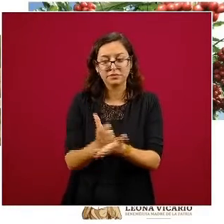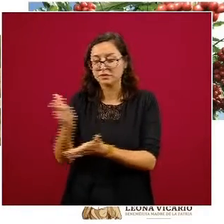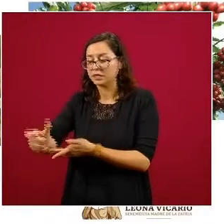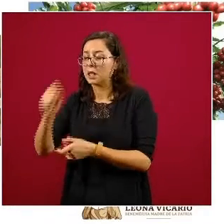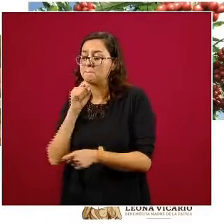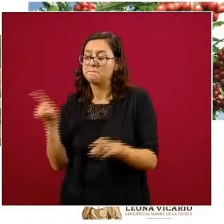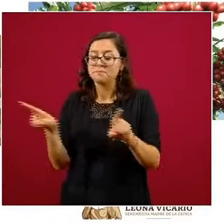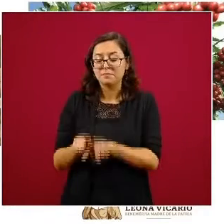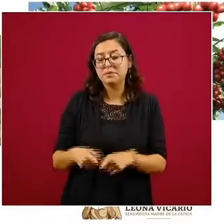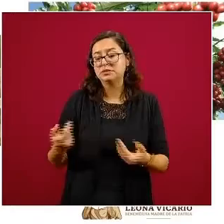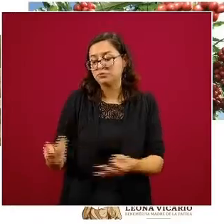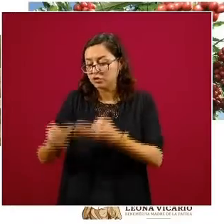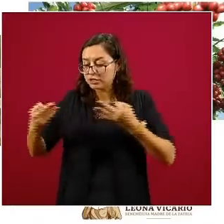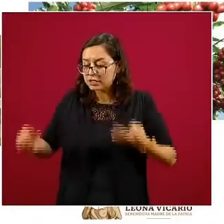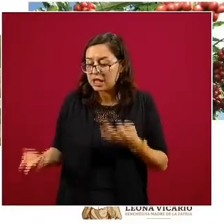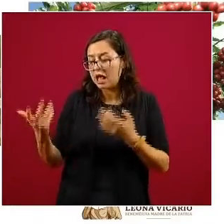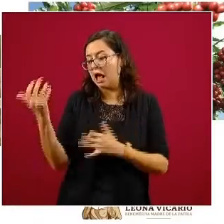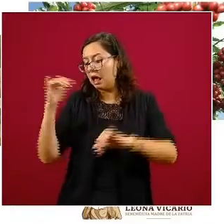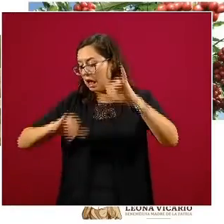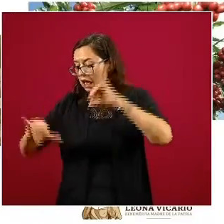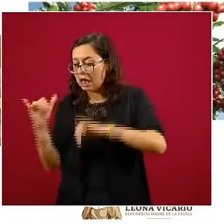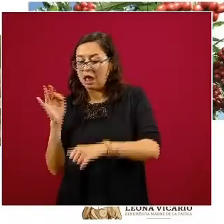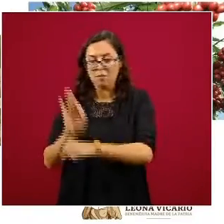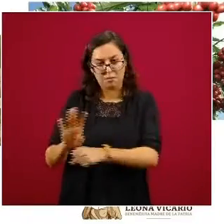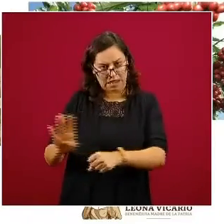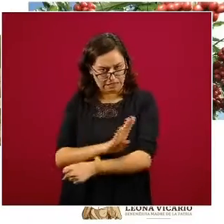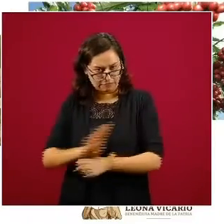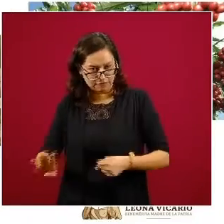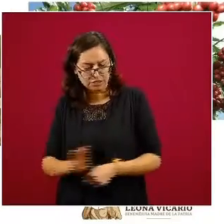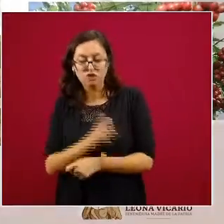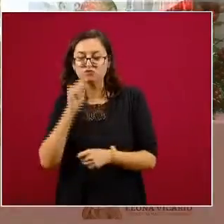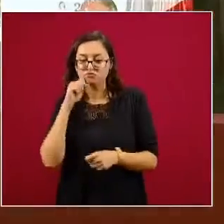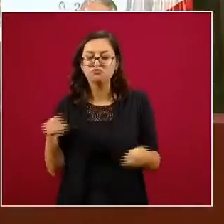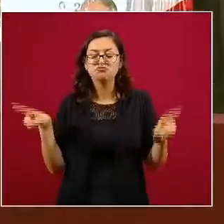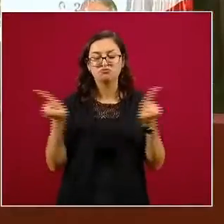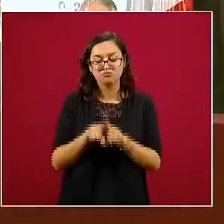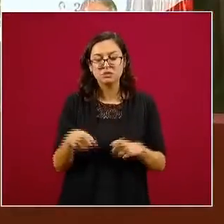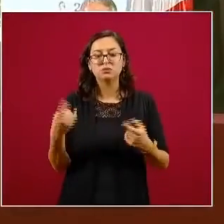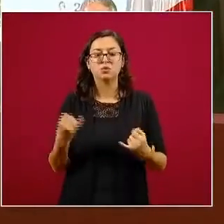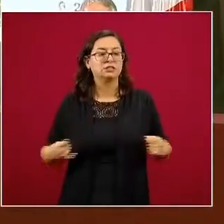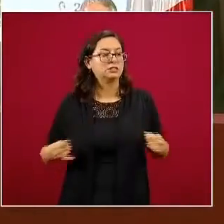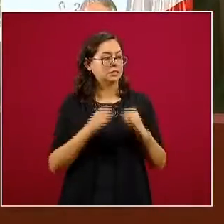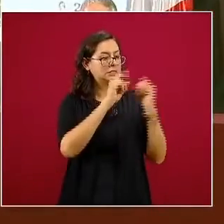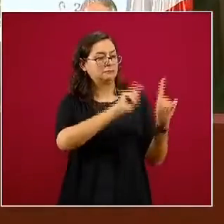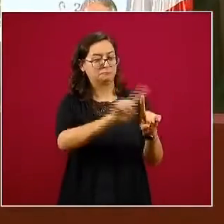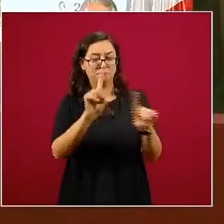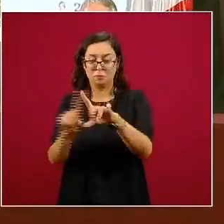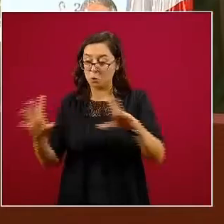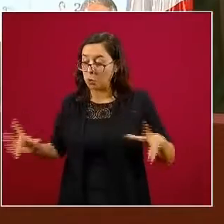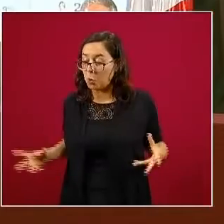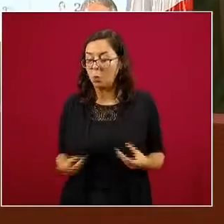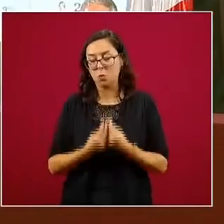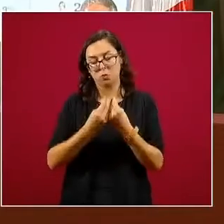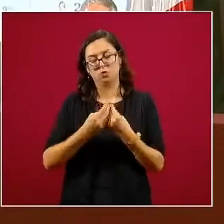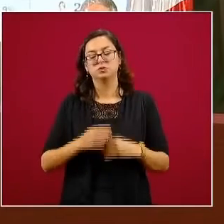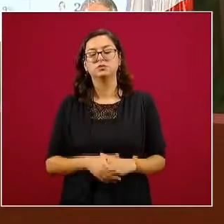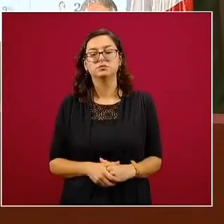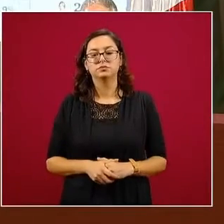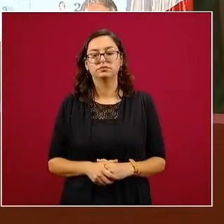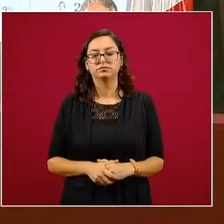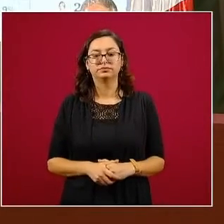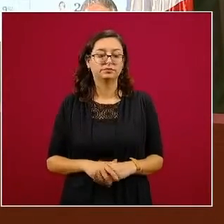de difusión de campañas, y podríamos seguir enumerando diversos aspectos, pero nos interesaría,